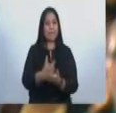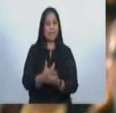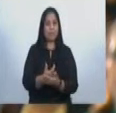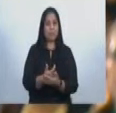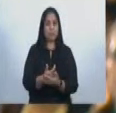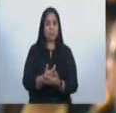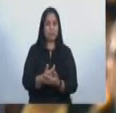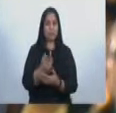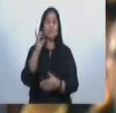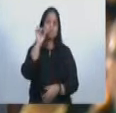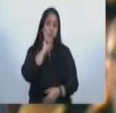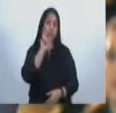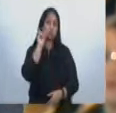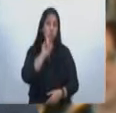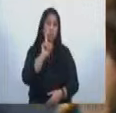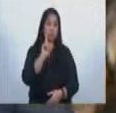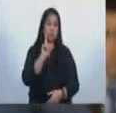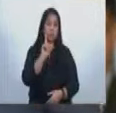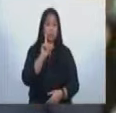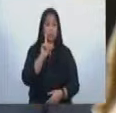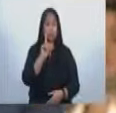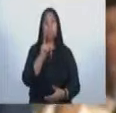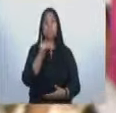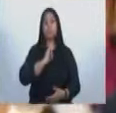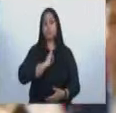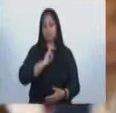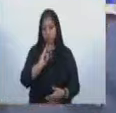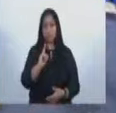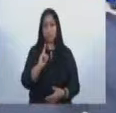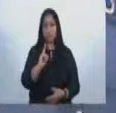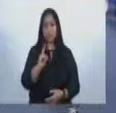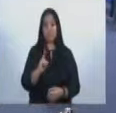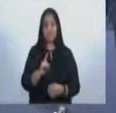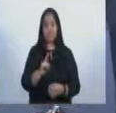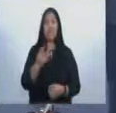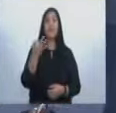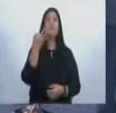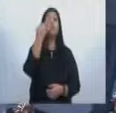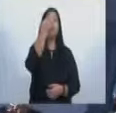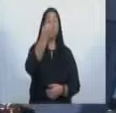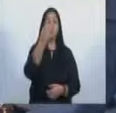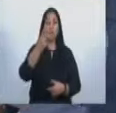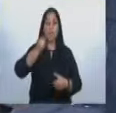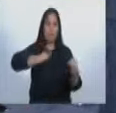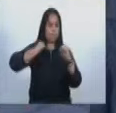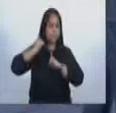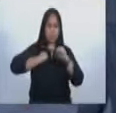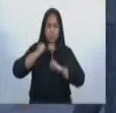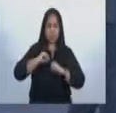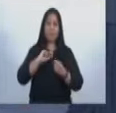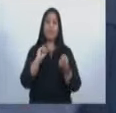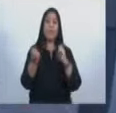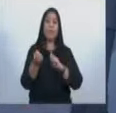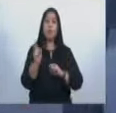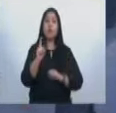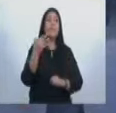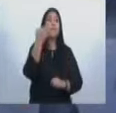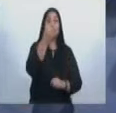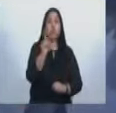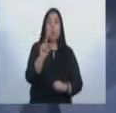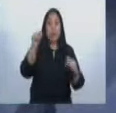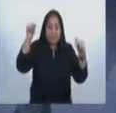que la juventud los jóvenes son el futuro y el motor de cambio para este país no son el futuro son